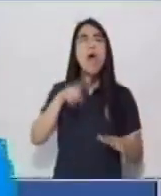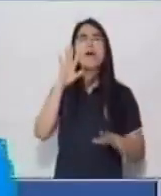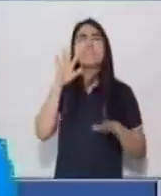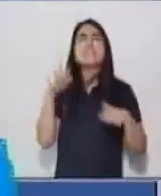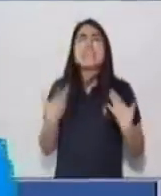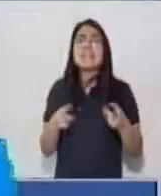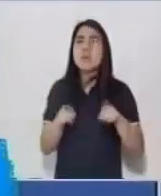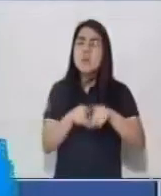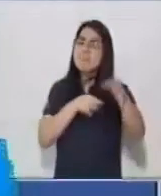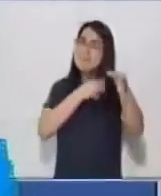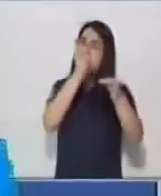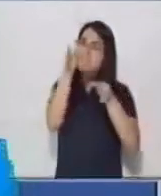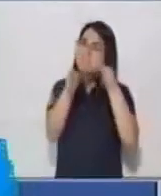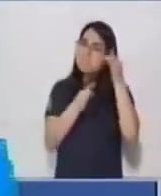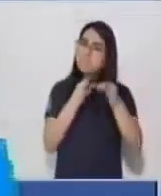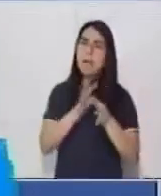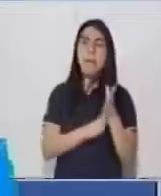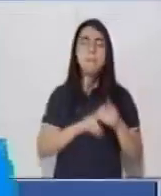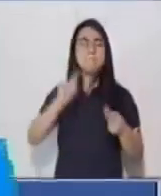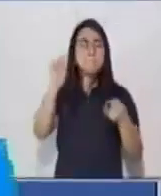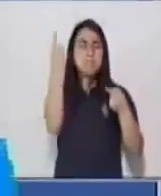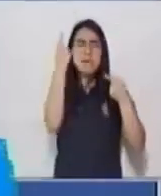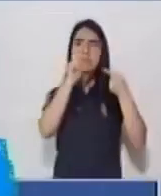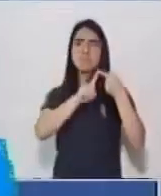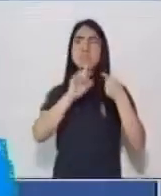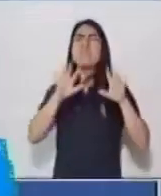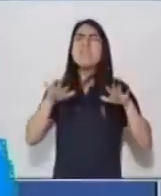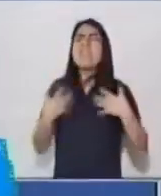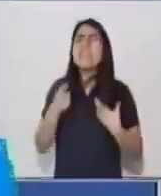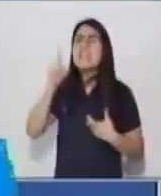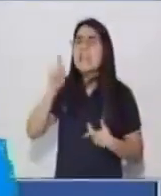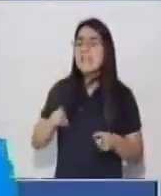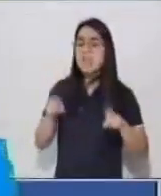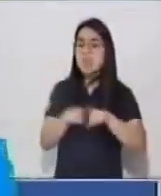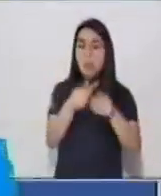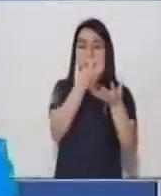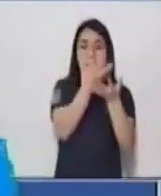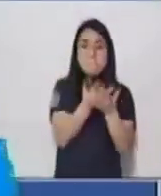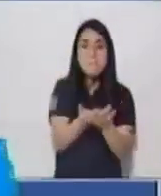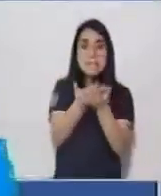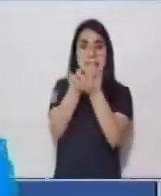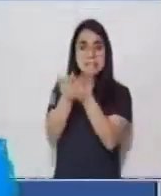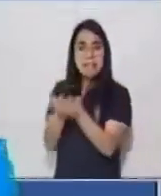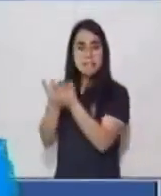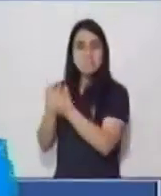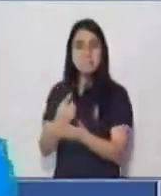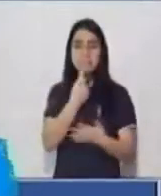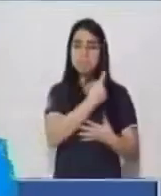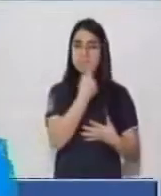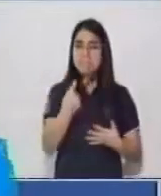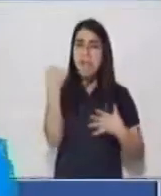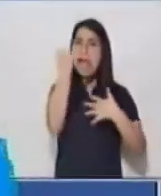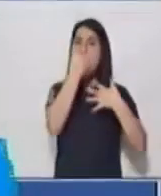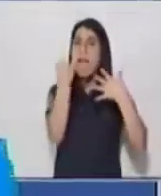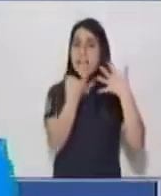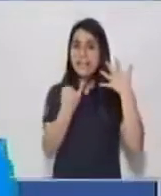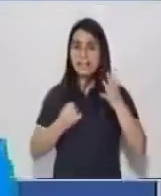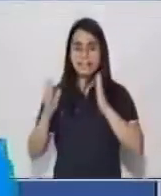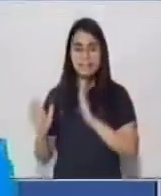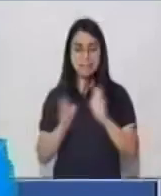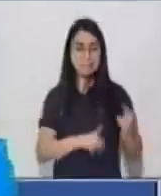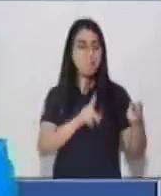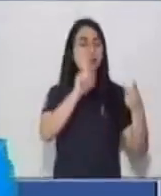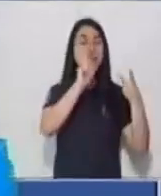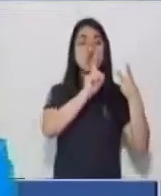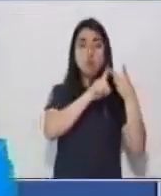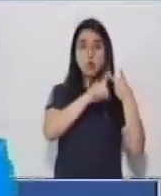pesar todos los ingredientes. Es el primer paso. Paso número 2, cernir el harina